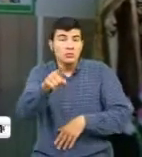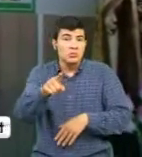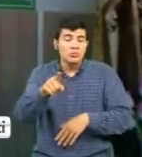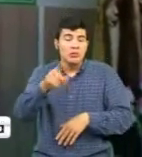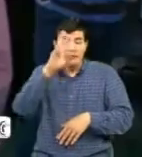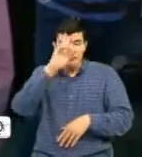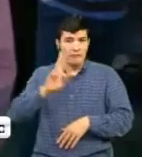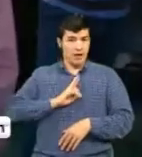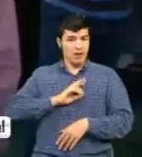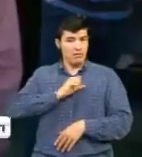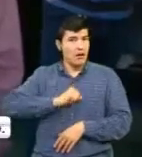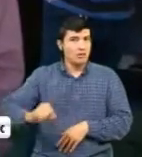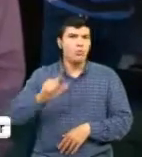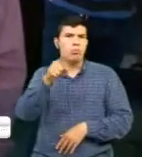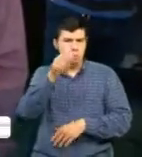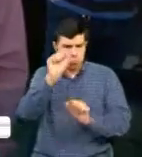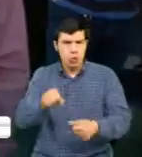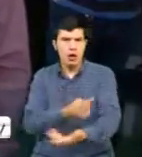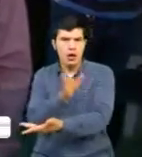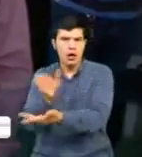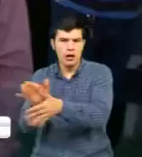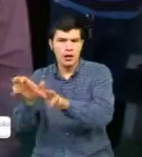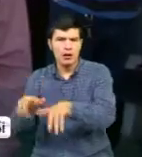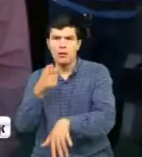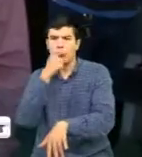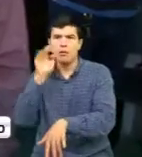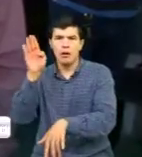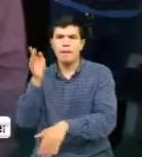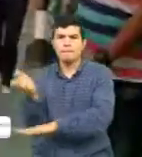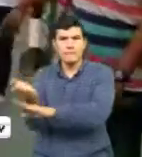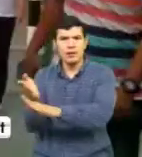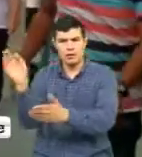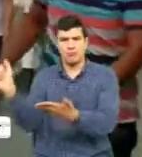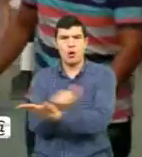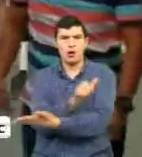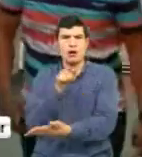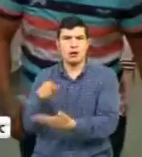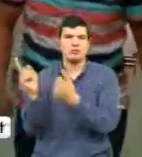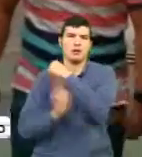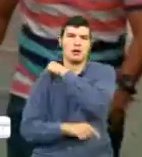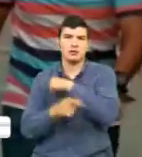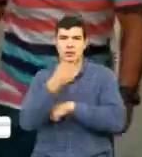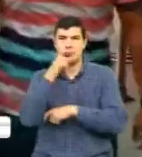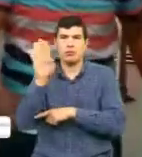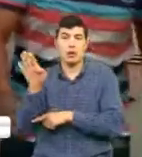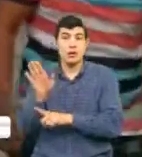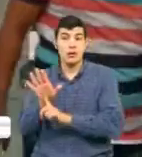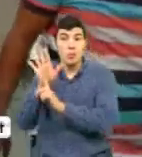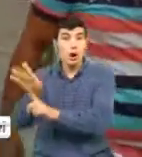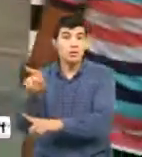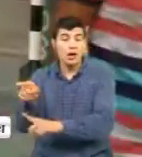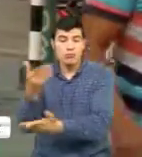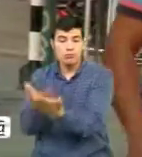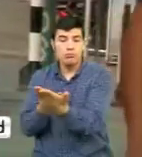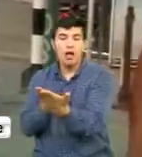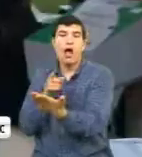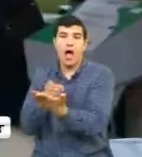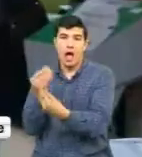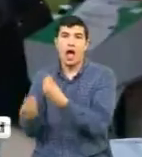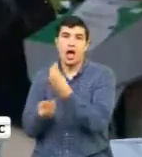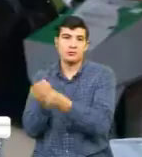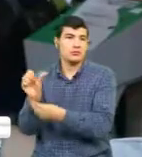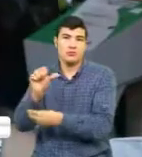puede acudir a la inspección y solicitar la anulación del comparendo si se demuestra que éste se hizo de manera irregular